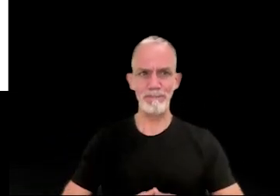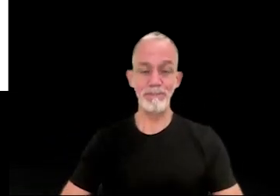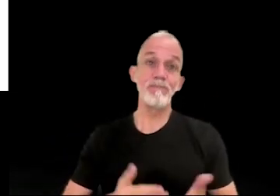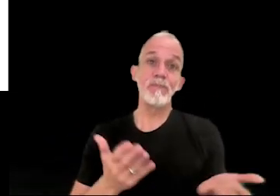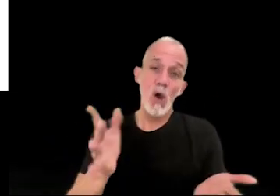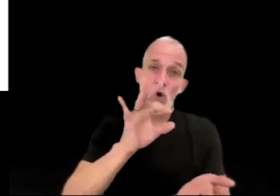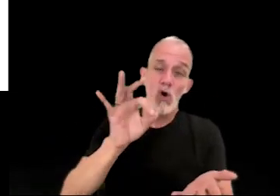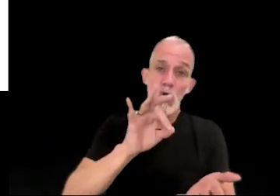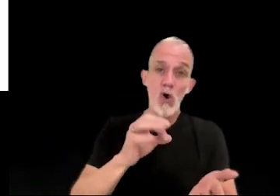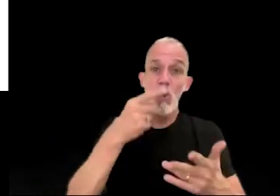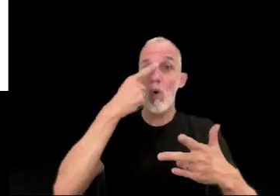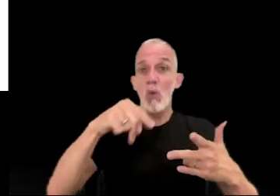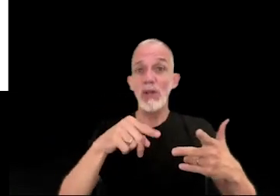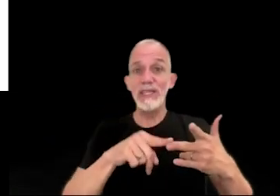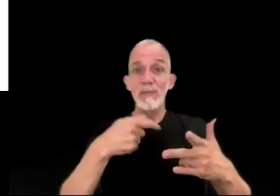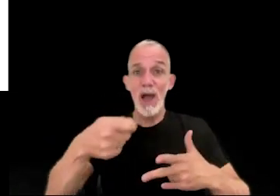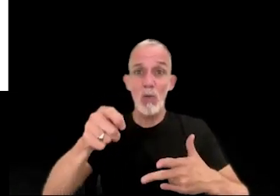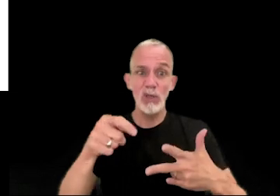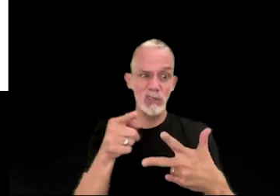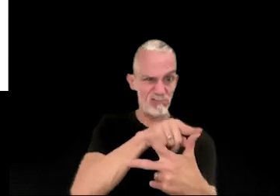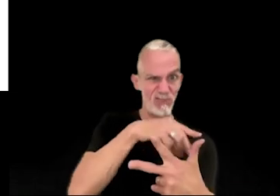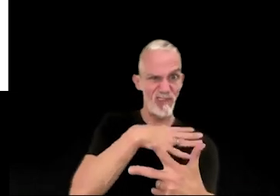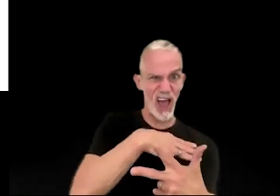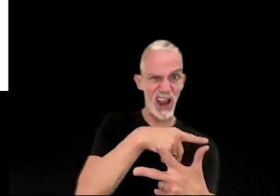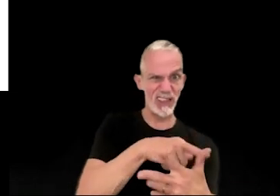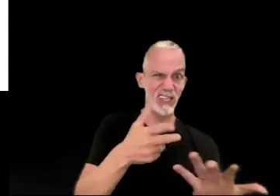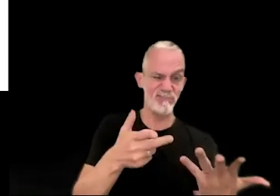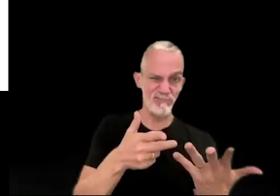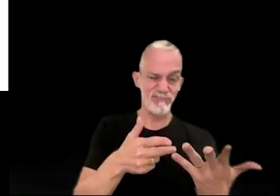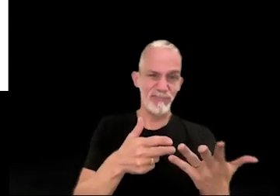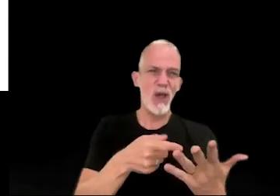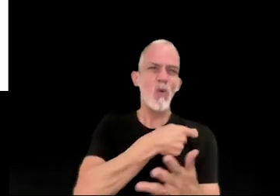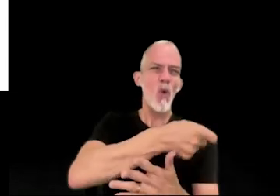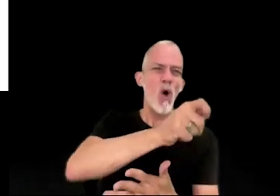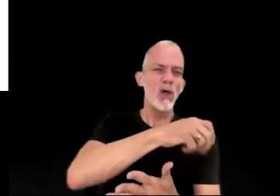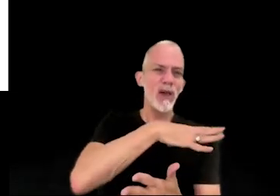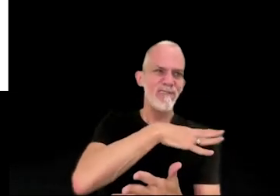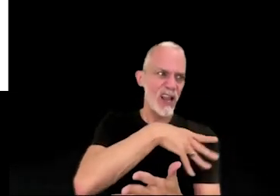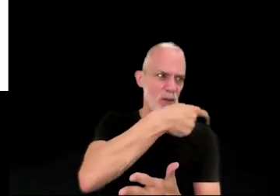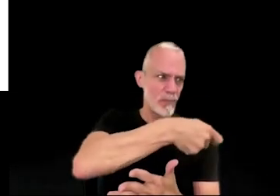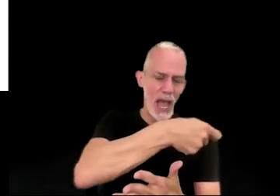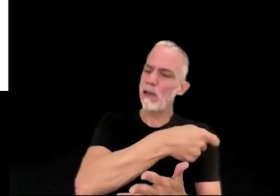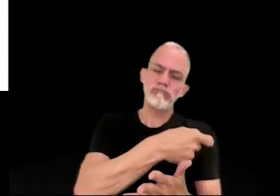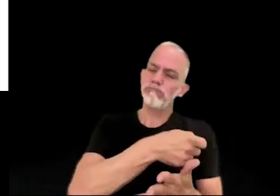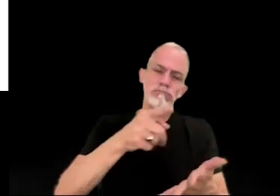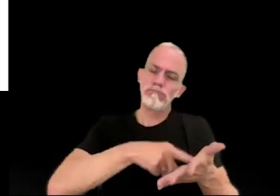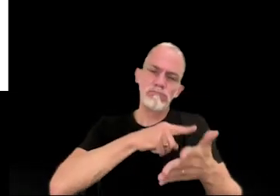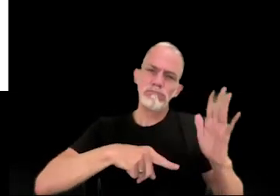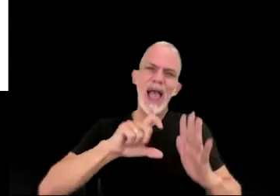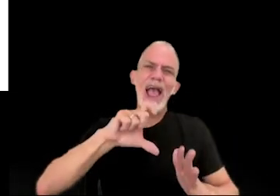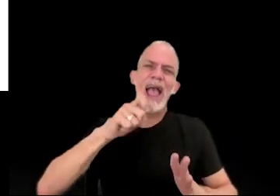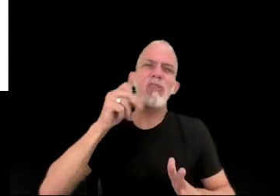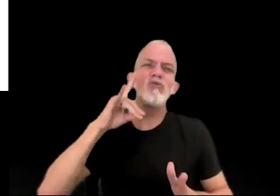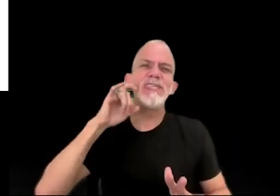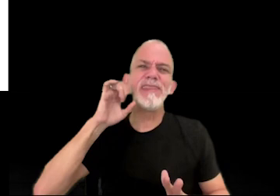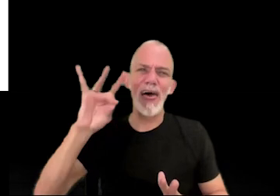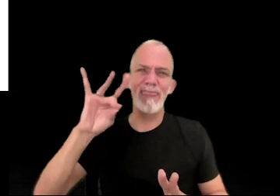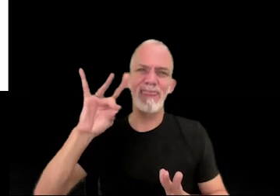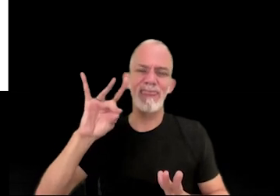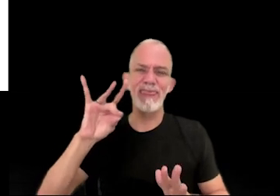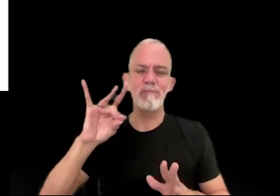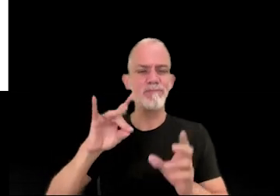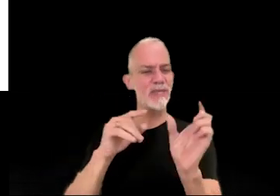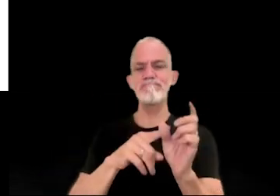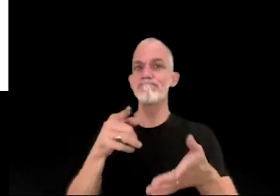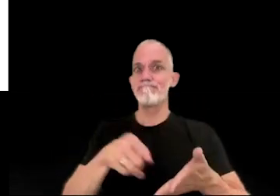la última cuota teniendo una impaga. La caducidad eh, eh, es el concepto y es